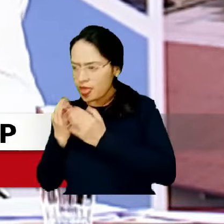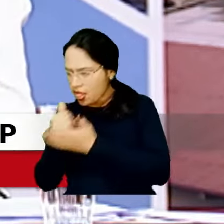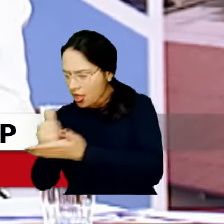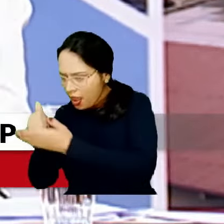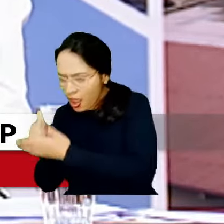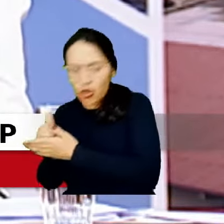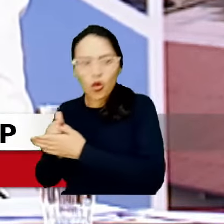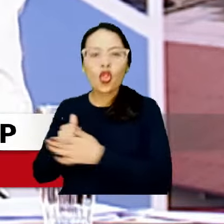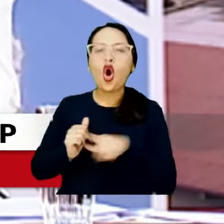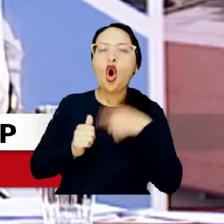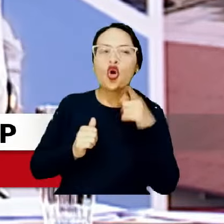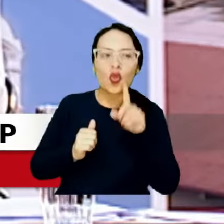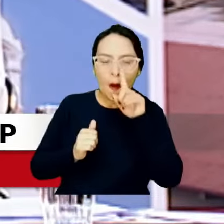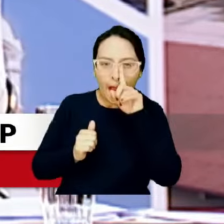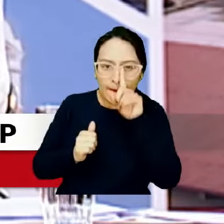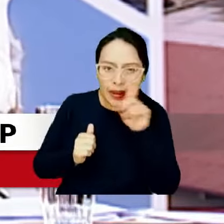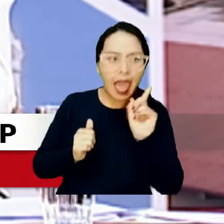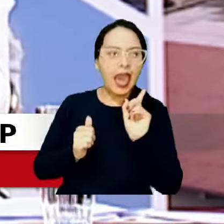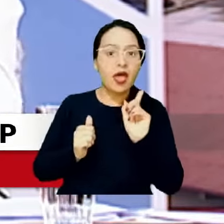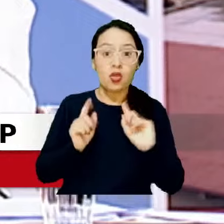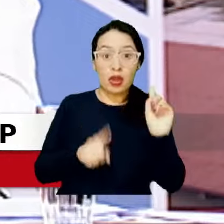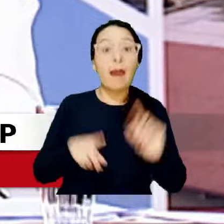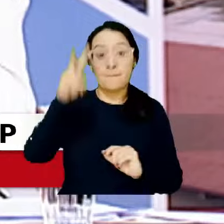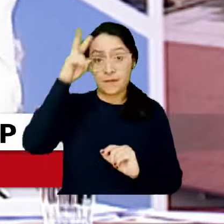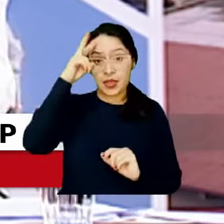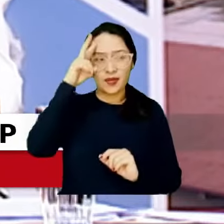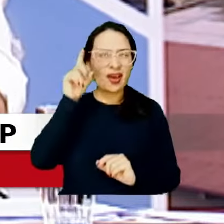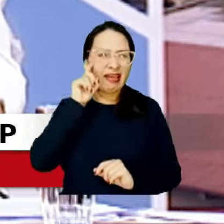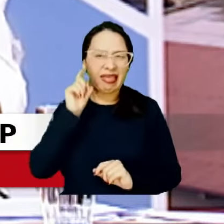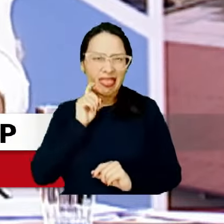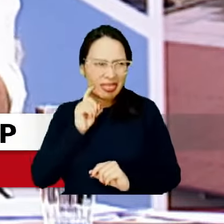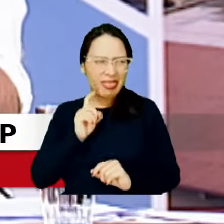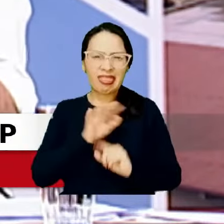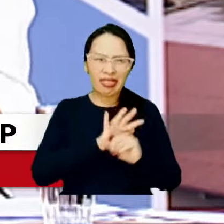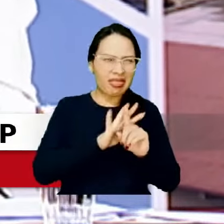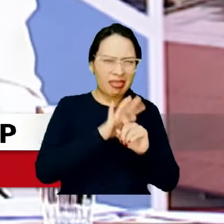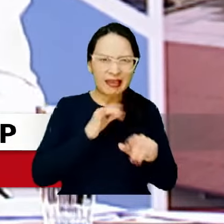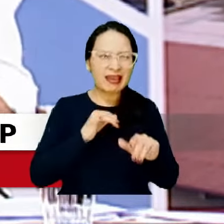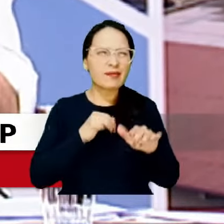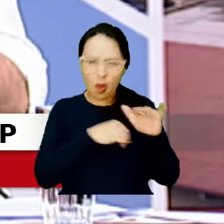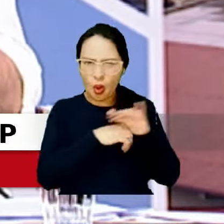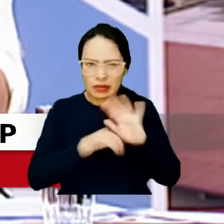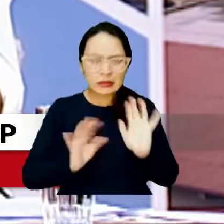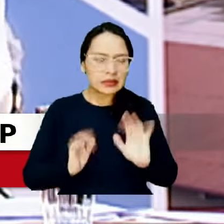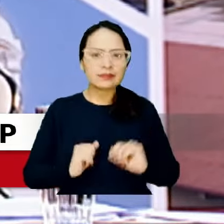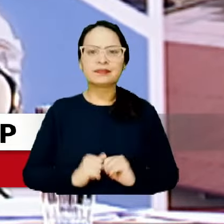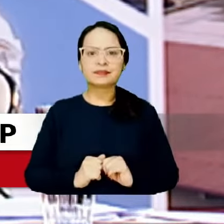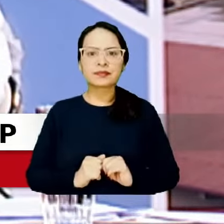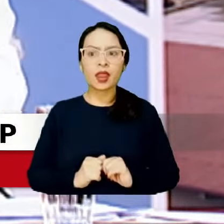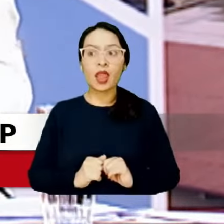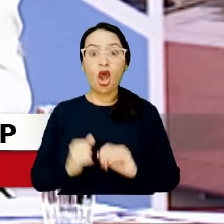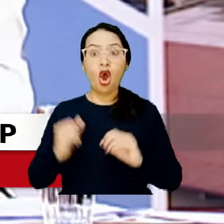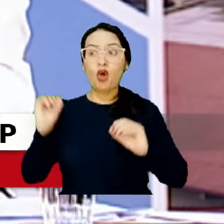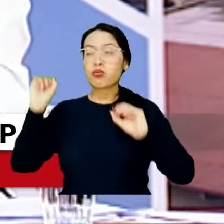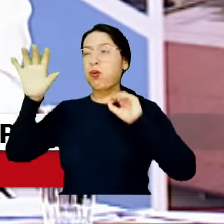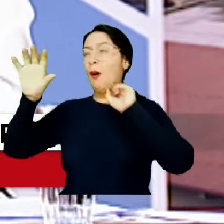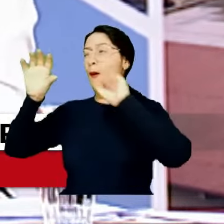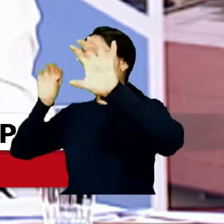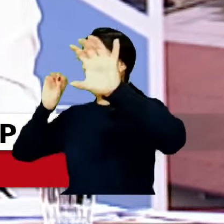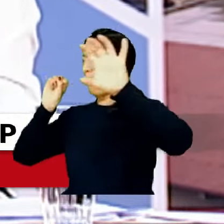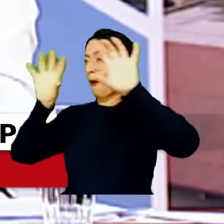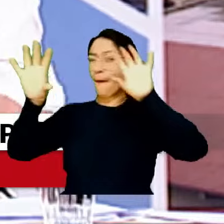de agua y más, siempre tiene que lanzar un elemento distractor y es el mismo, acuérdense las veces pasadas, le sacan al Darío, que es el gerente de la